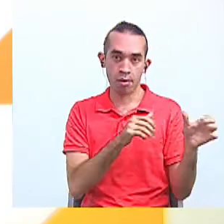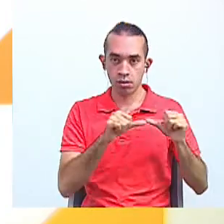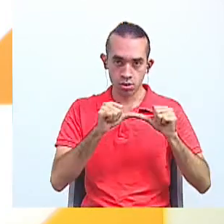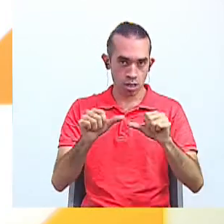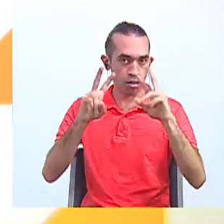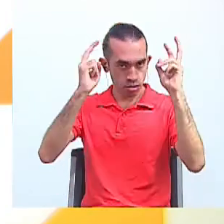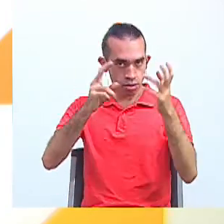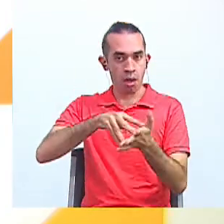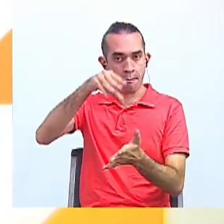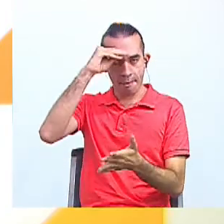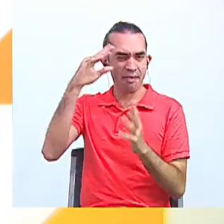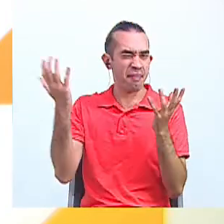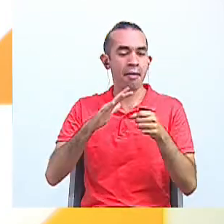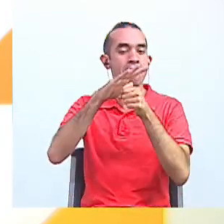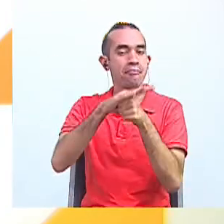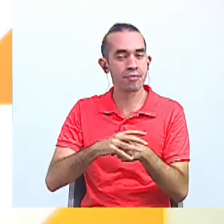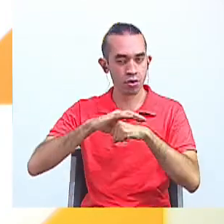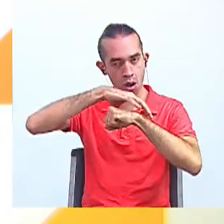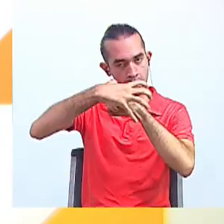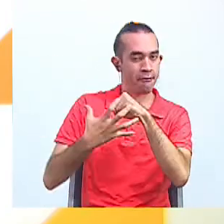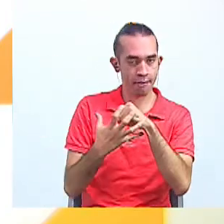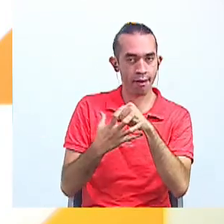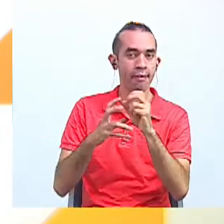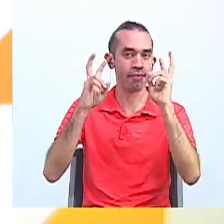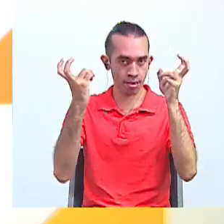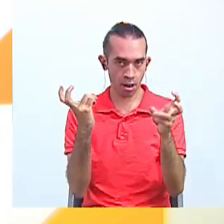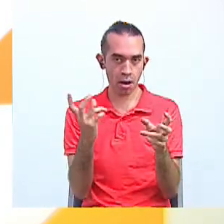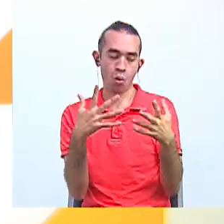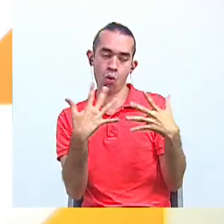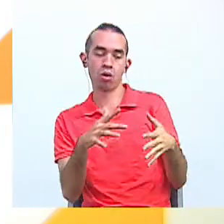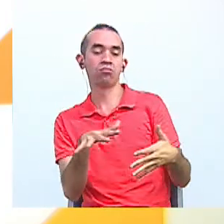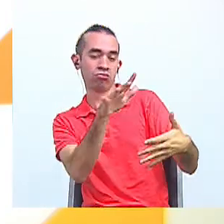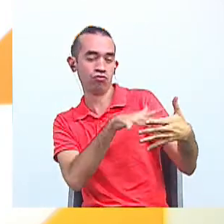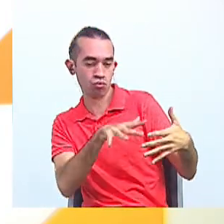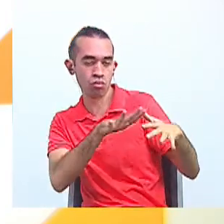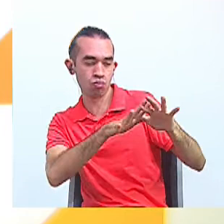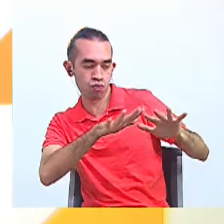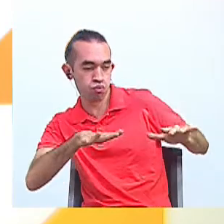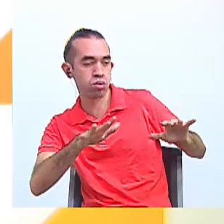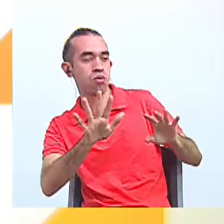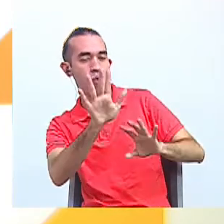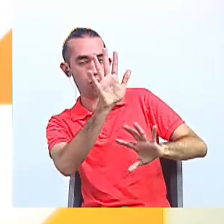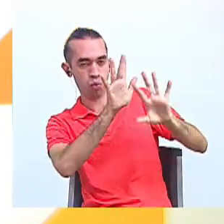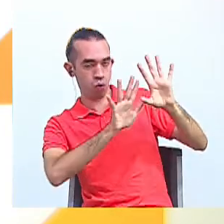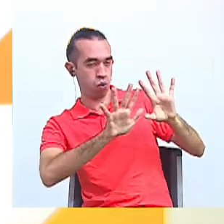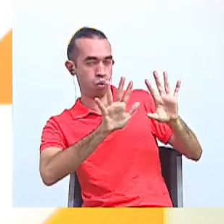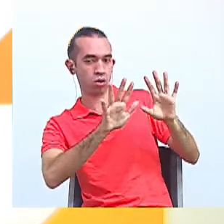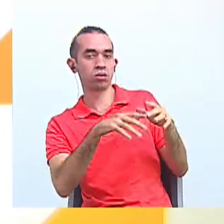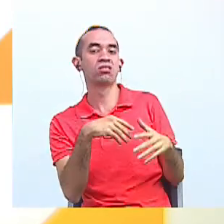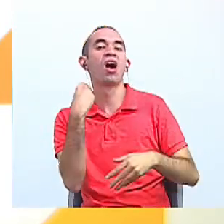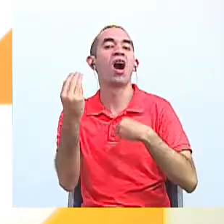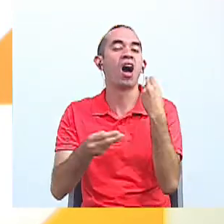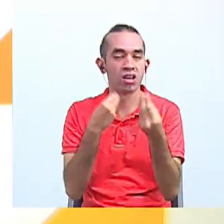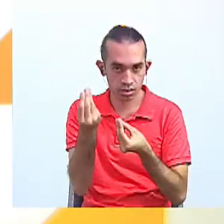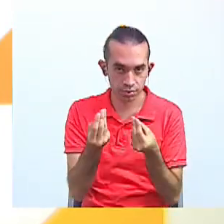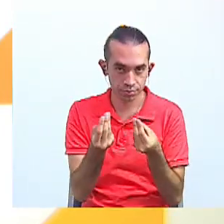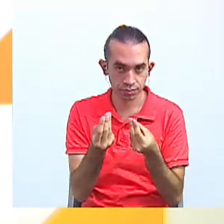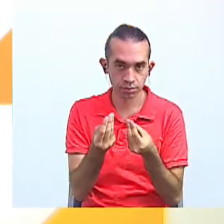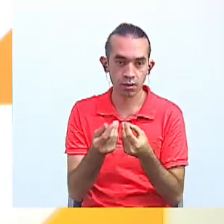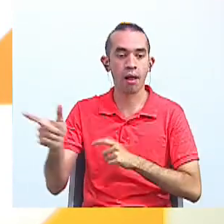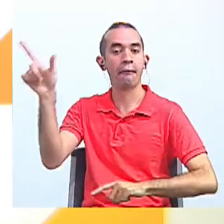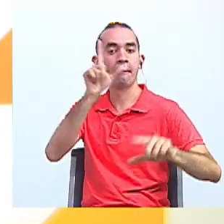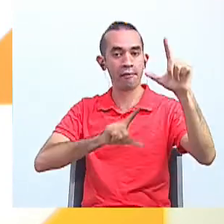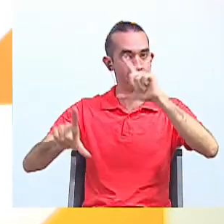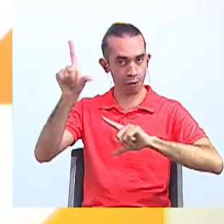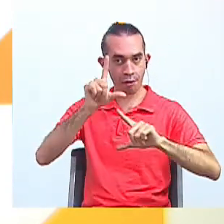presión atmosférica, que es parte de este tema tan maravilloso, la hidrostática, volvimos a ir al laboratorio de